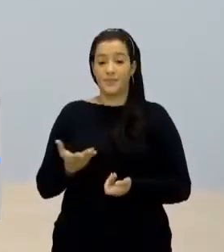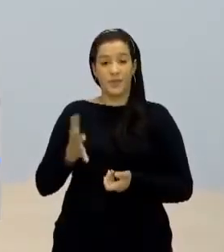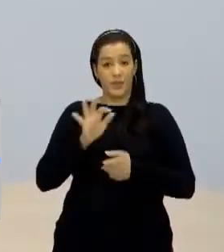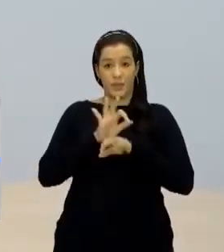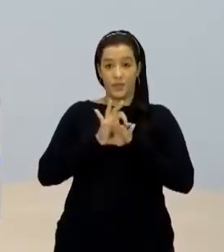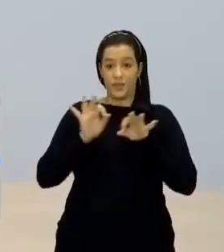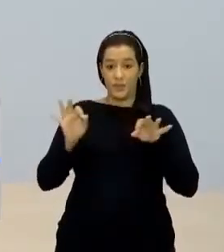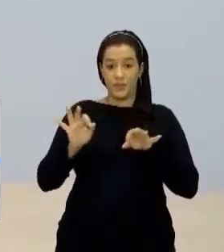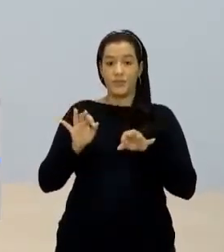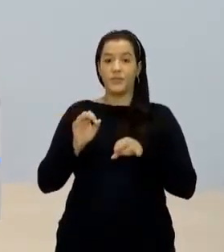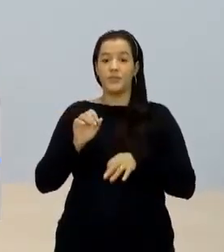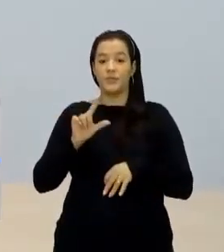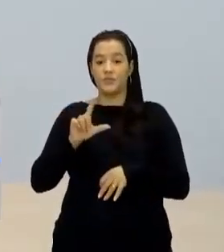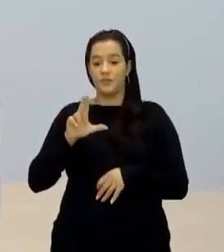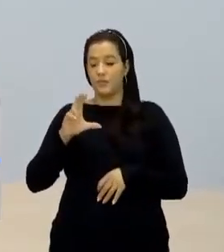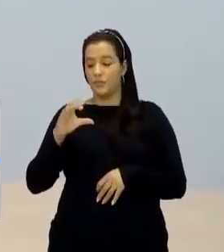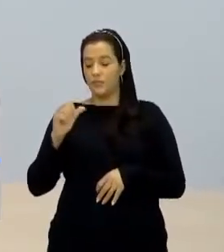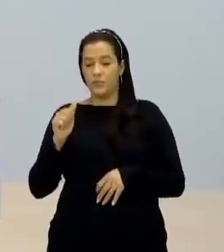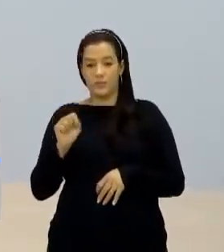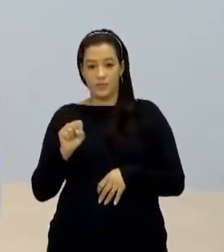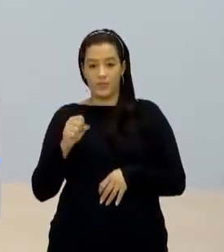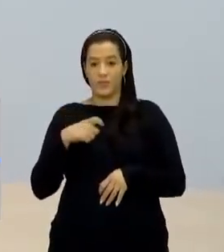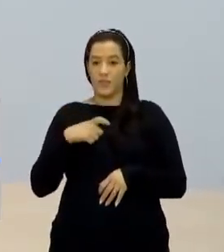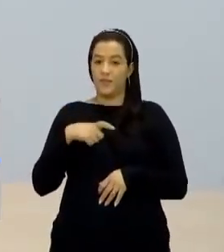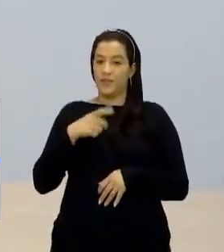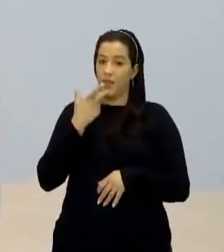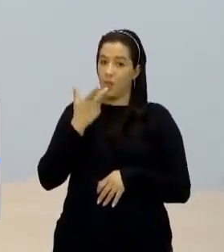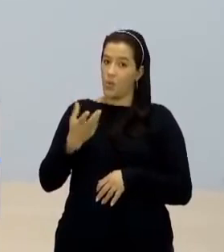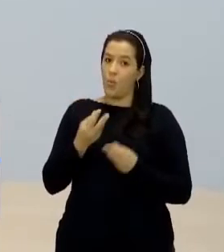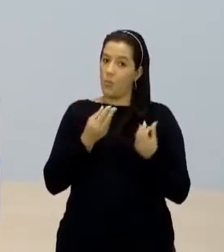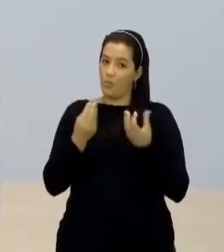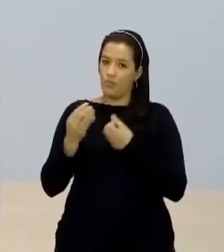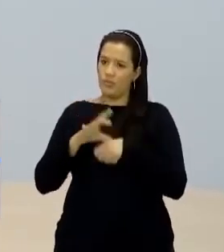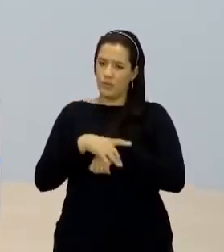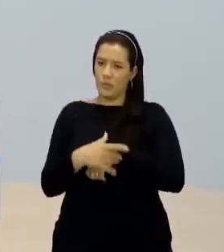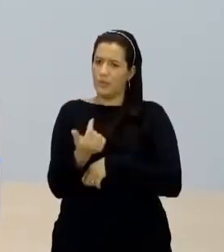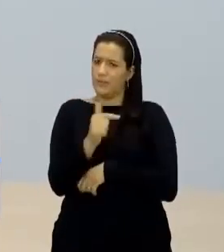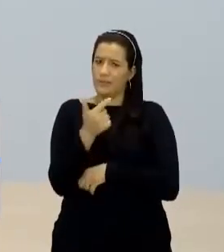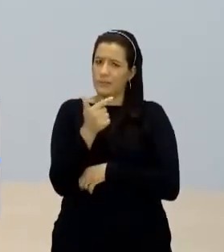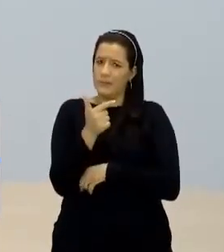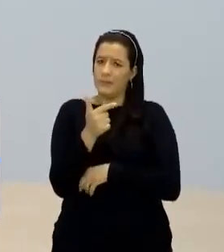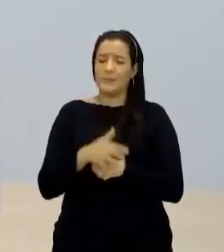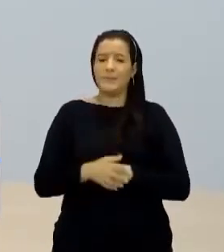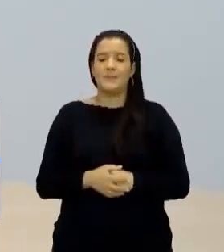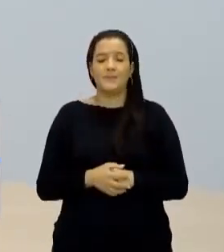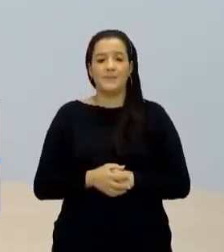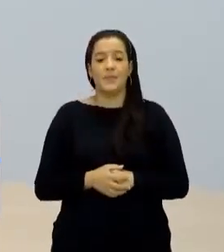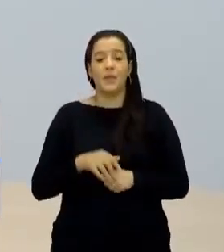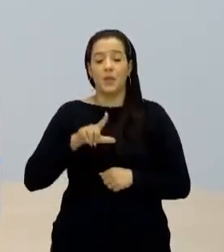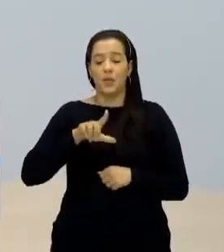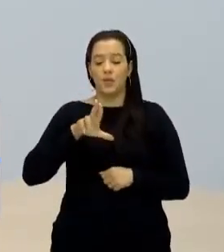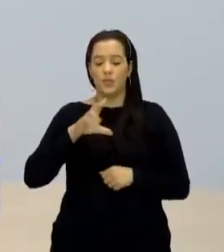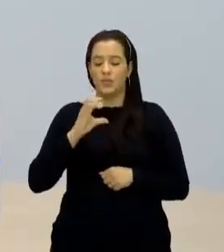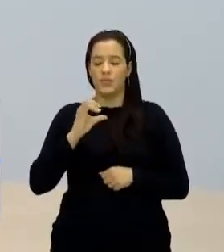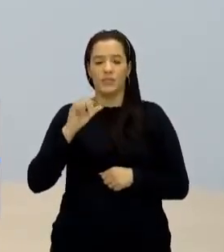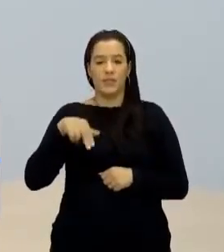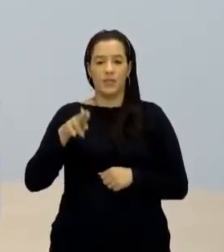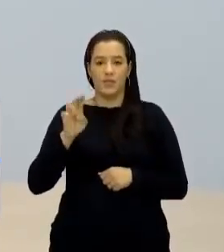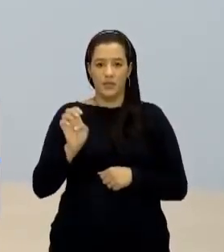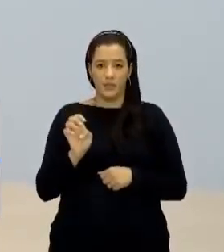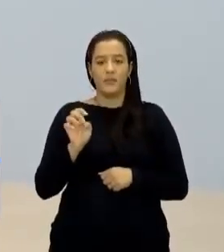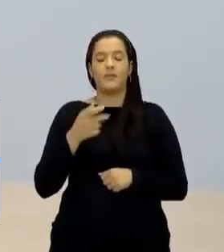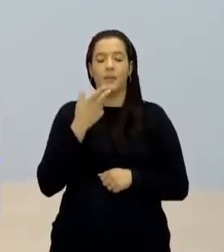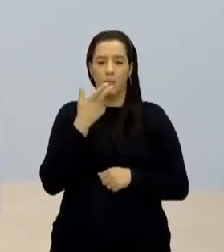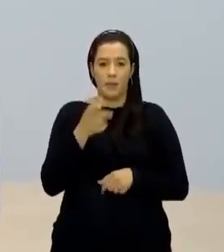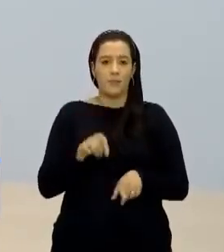Sensacional, Lucas. Ele respondeu assim, não muito. É aluno da professora Luciene, tá legal. Olha, tem a Gabriele aqui que